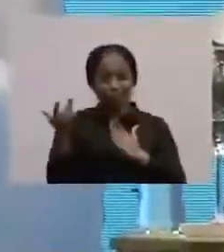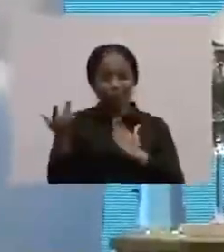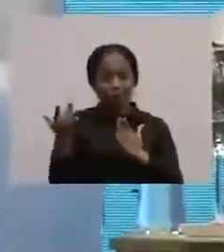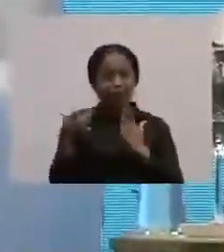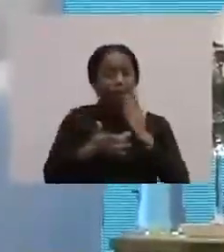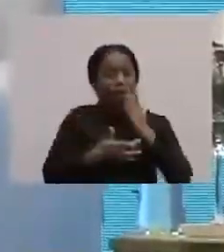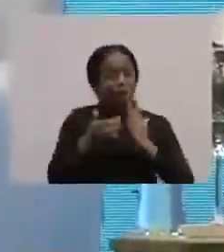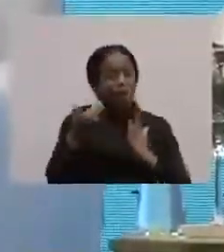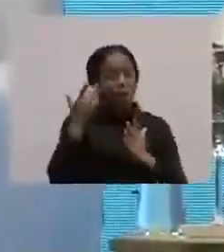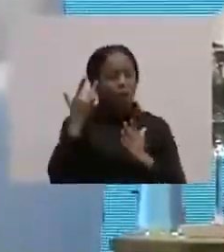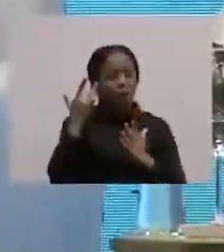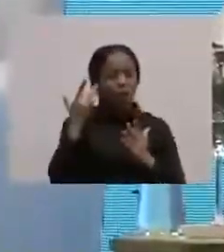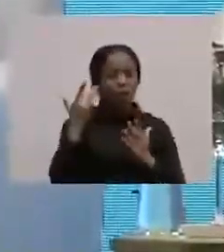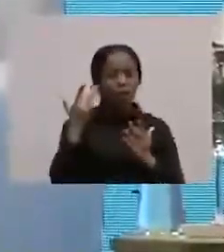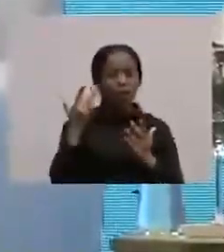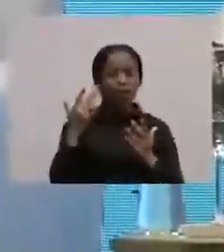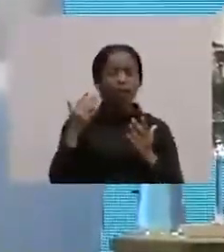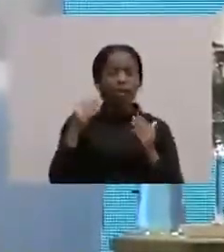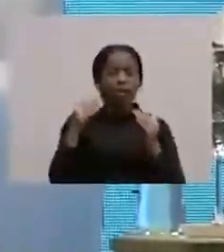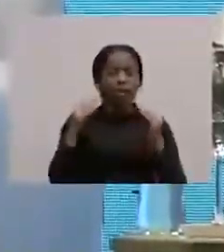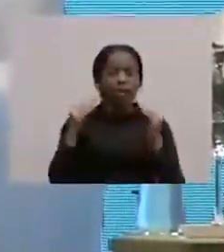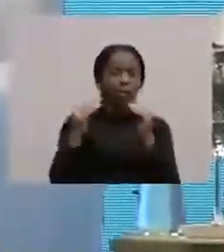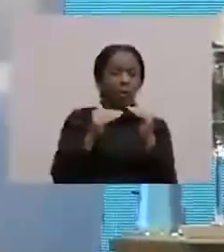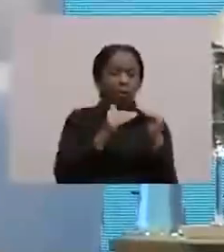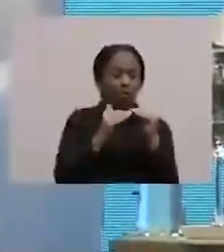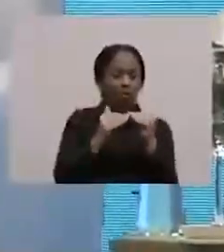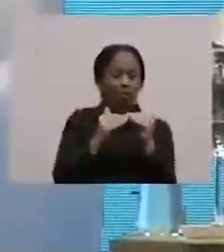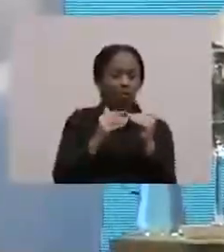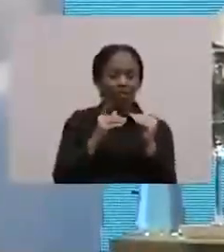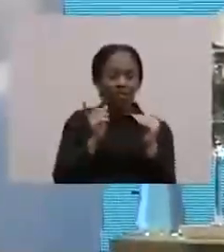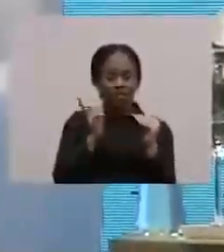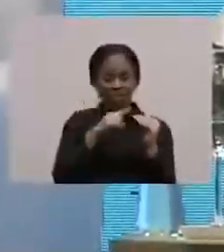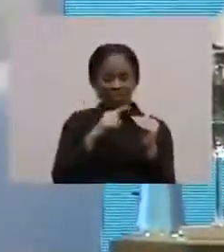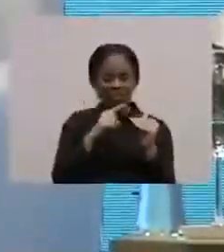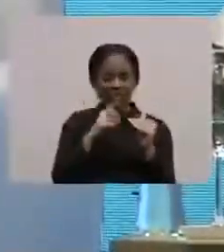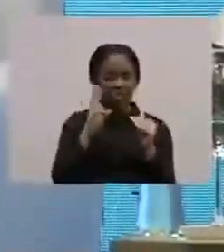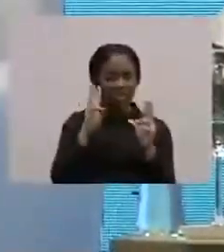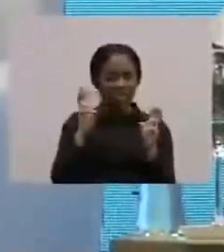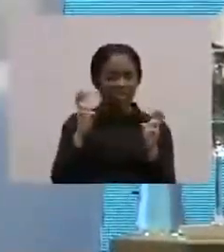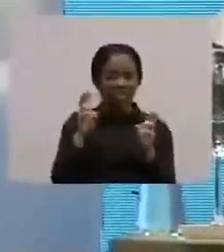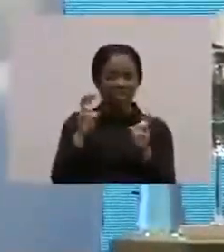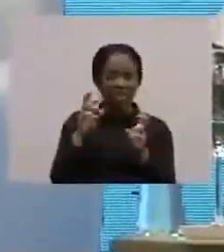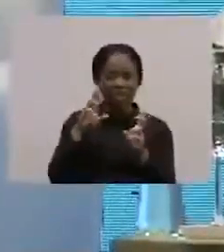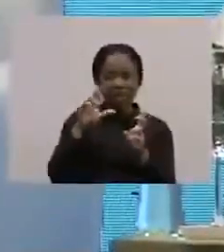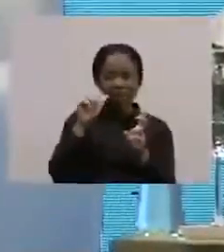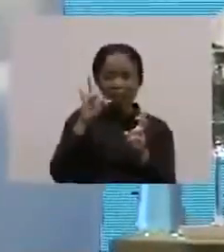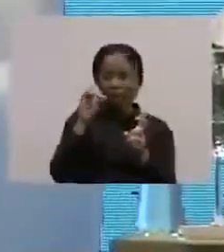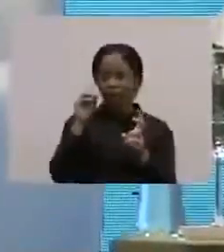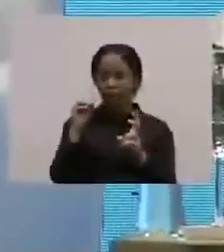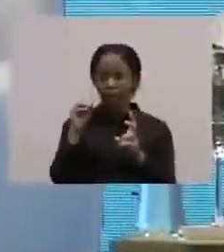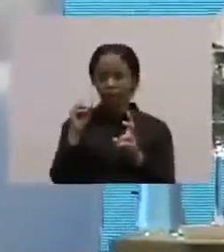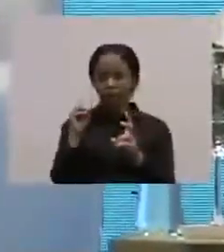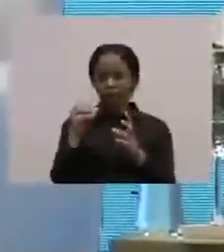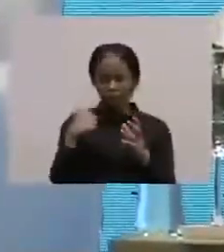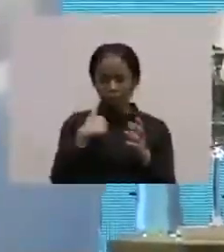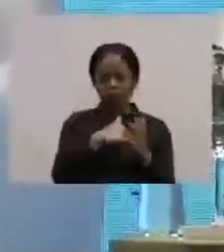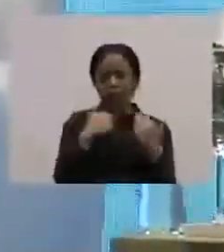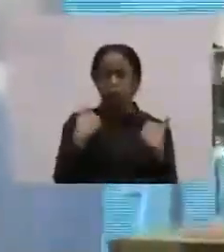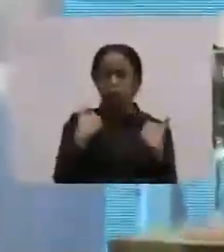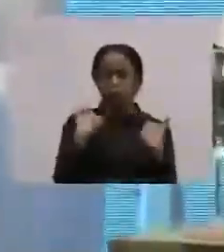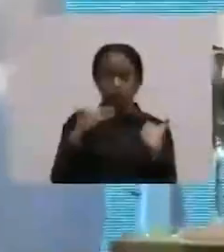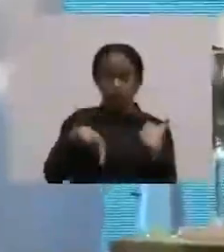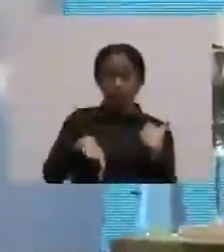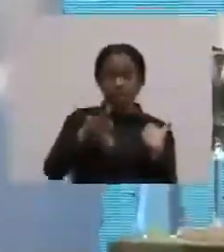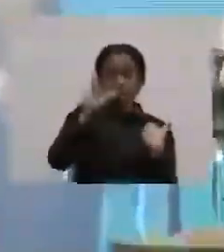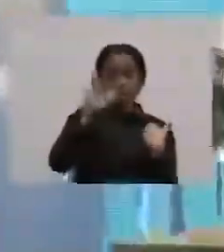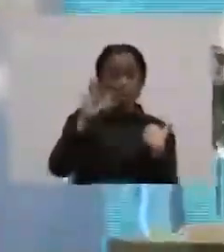porque el fenómeno de la noticia falsa, que es el famoso refrán de Radio Bemba, que teníamos siempre, ha encontrado una